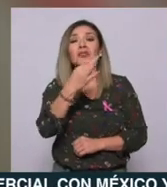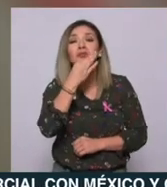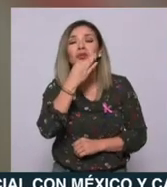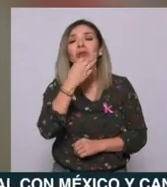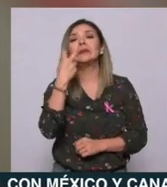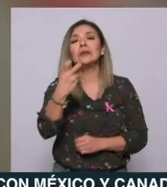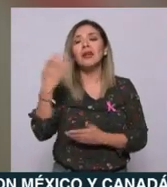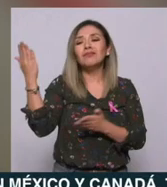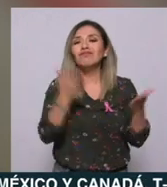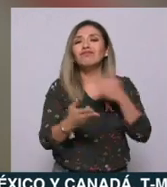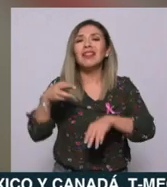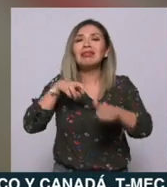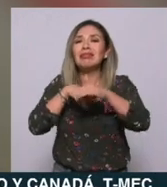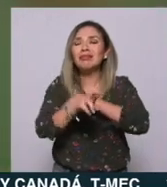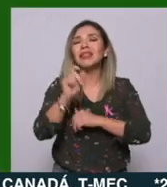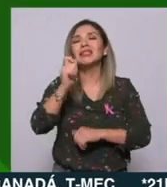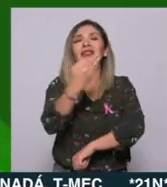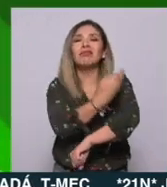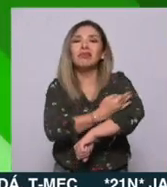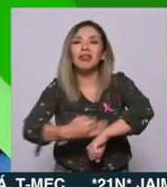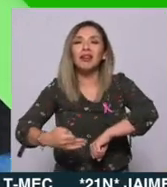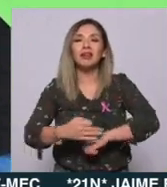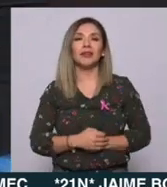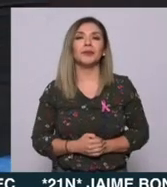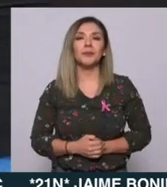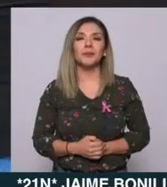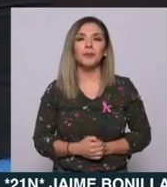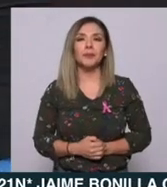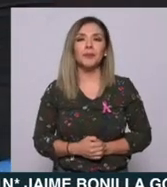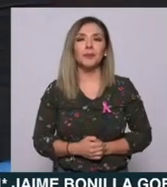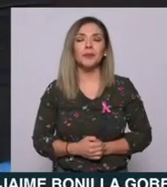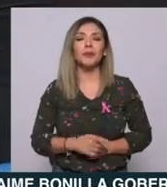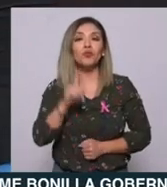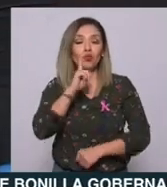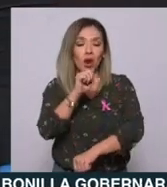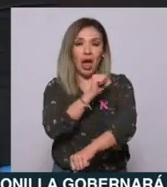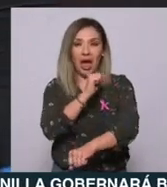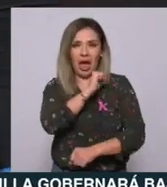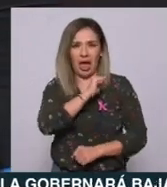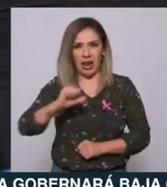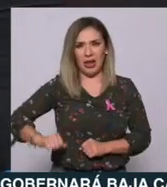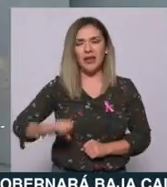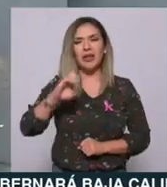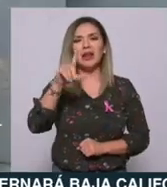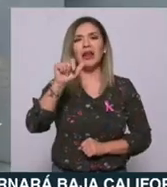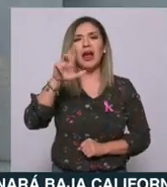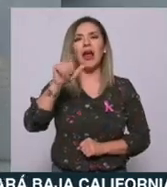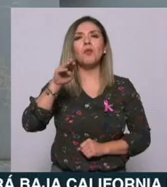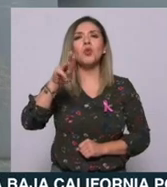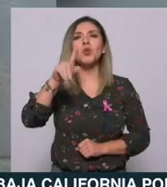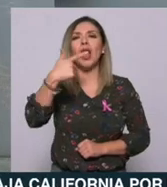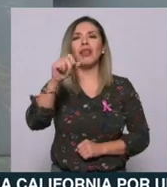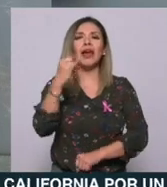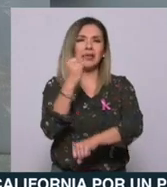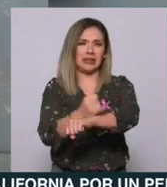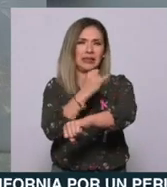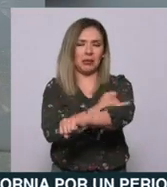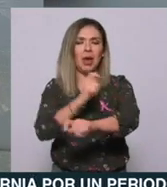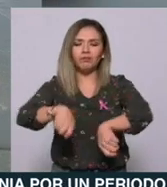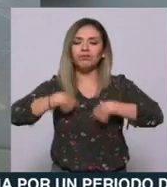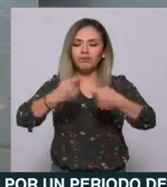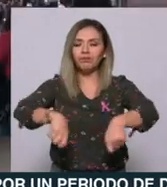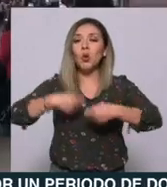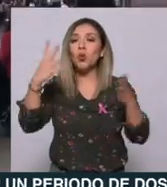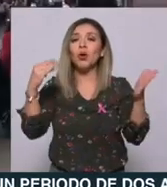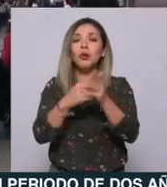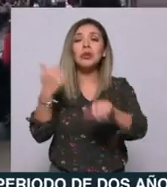retrasos en la llegada de los trenes. La alcaldesa de Iztapalapa, Clara Brugada, entregó 4,000 pares de zapatos a niñas